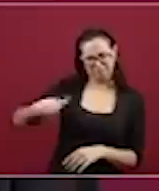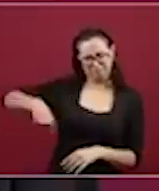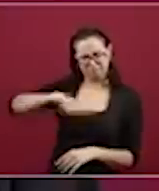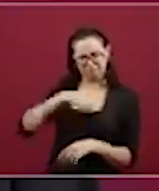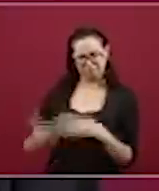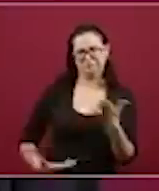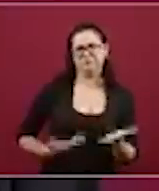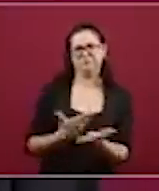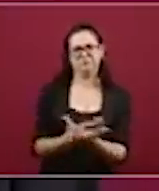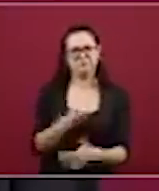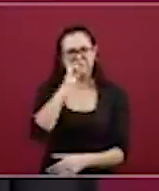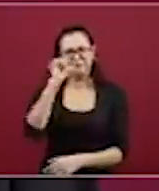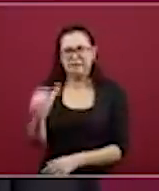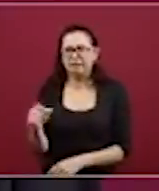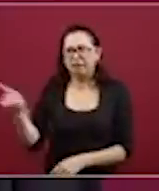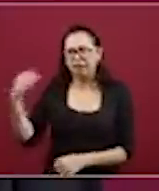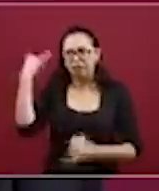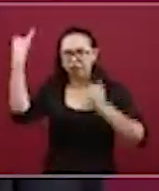sosteniendo,